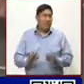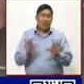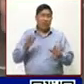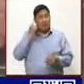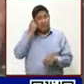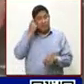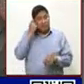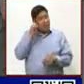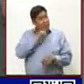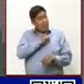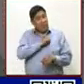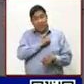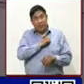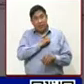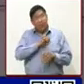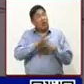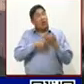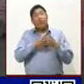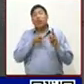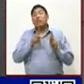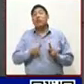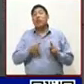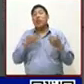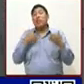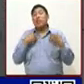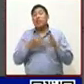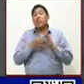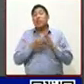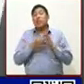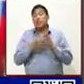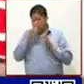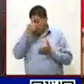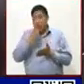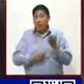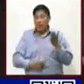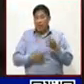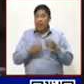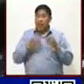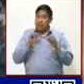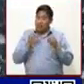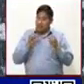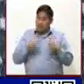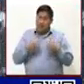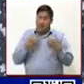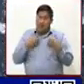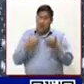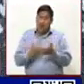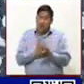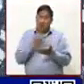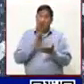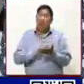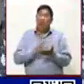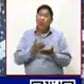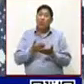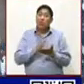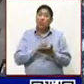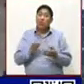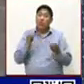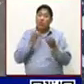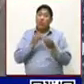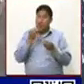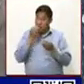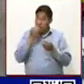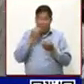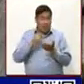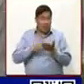más. Solidaridad activada. Todas las personas tienen que unirse, ¿para qué? Para poder conseguir una nueva cocinita, para darles más alimentos, porque